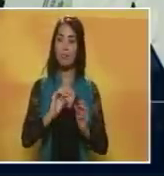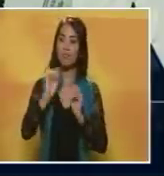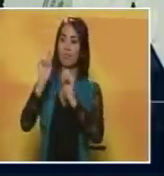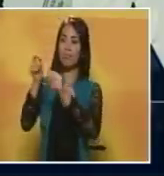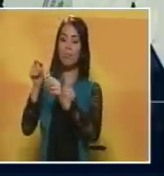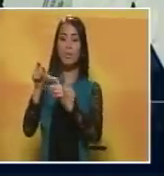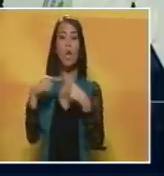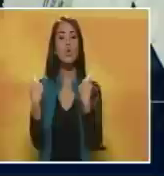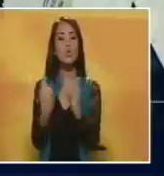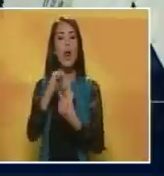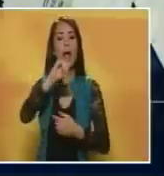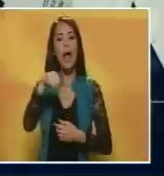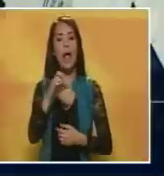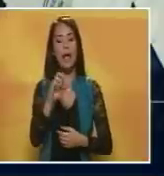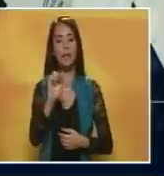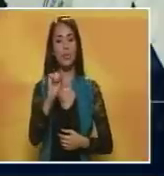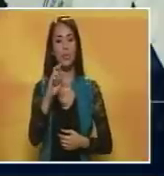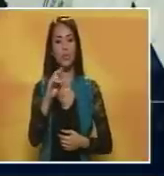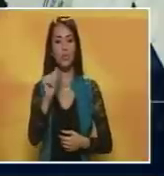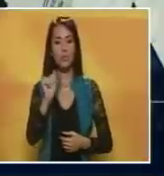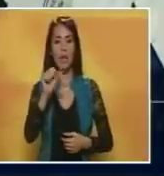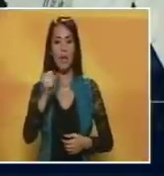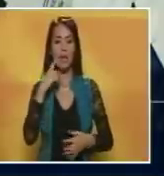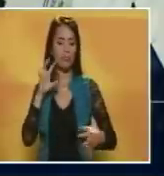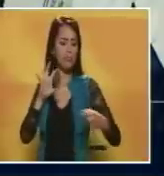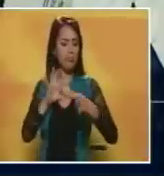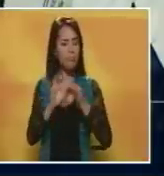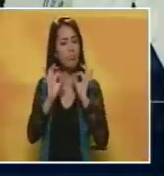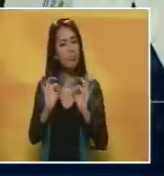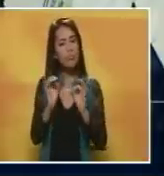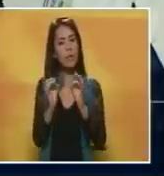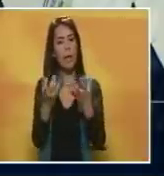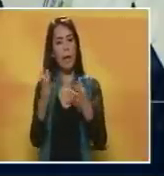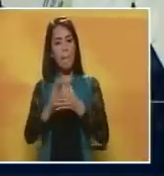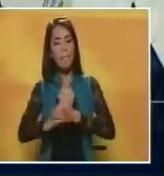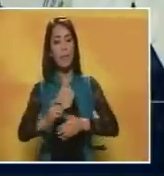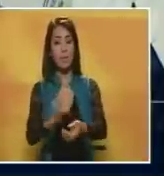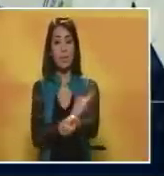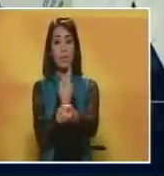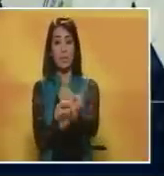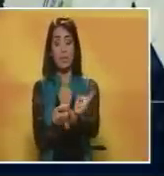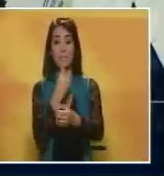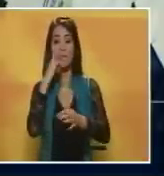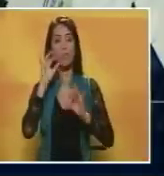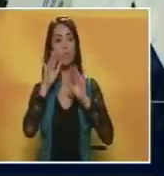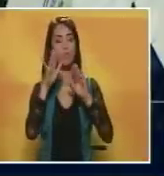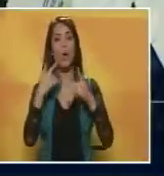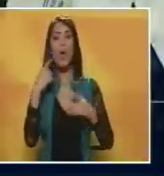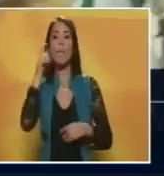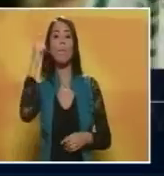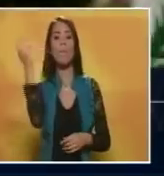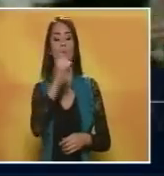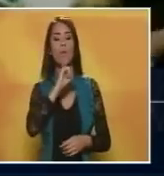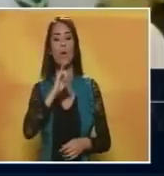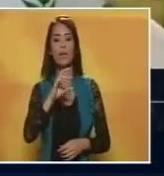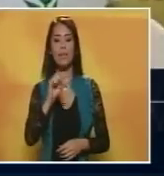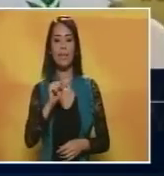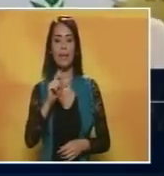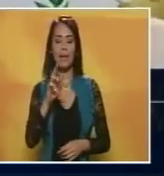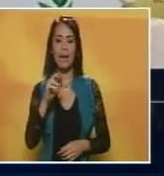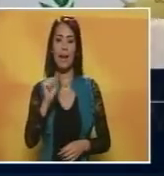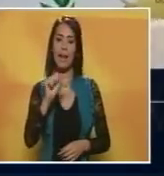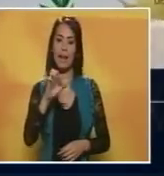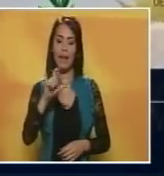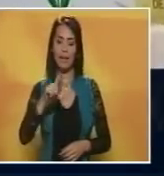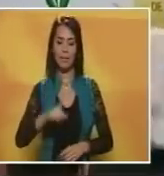estamos reafirmando nuestros lazos de amistad y hermandad hacia el próspero pueblo de israel el